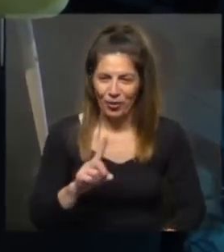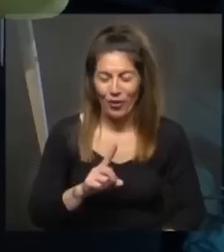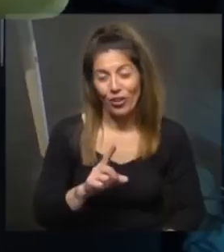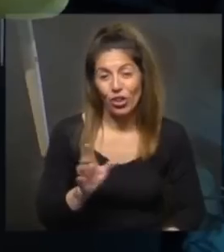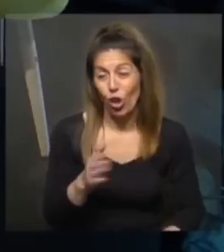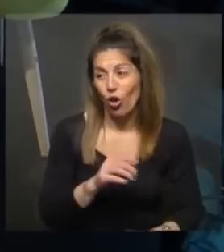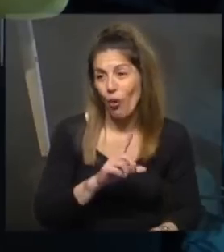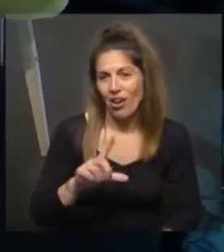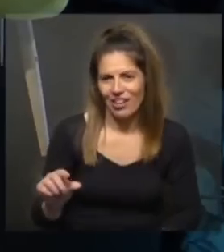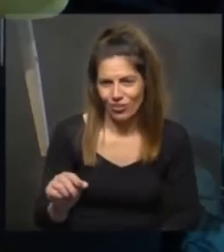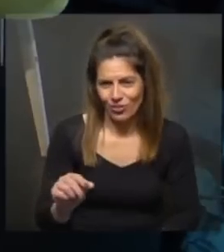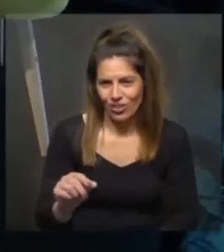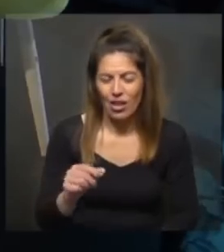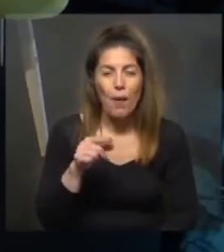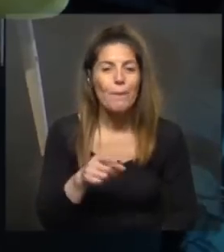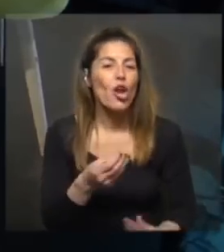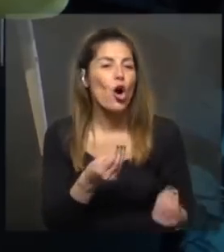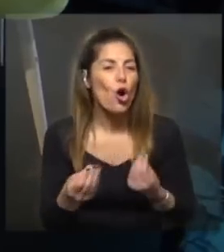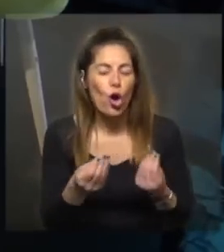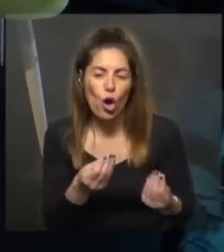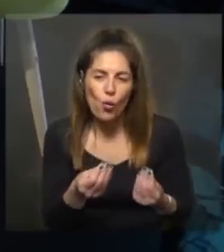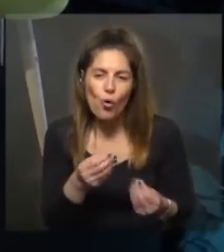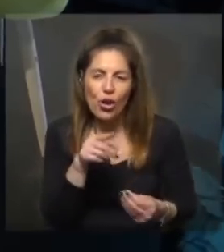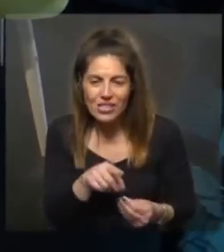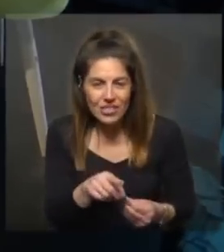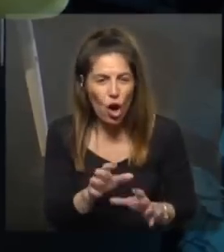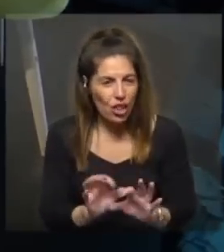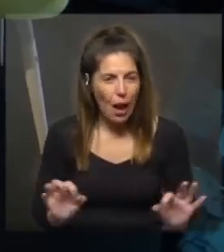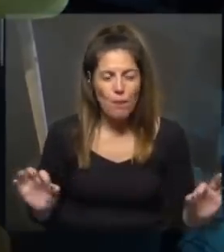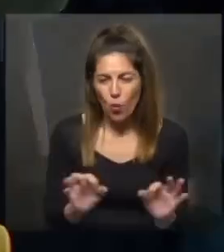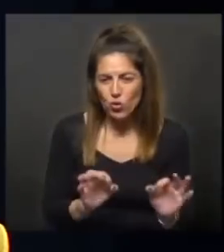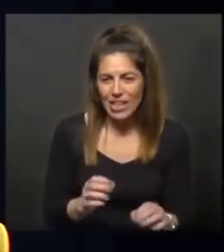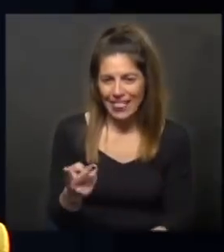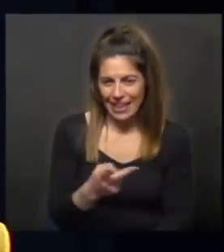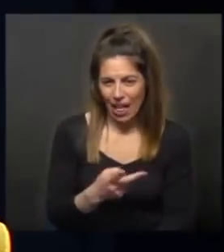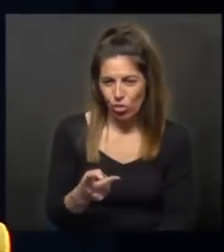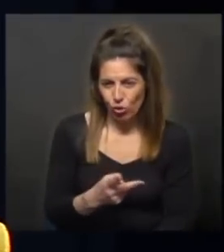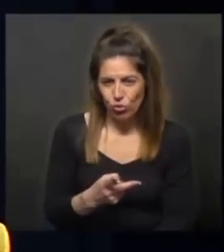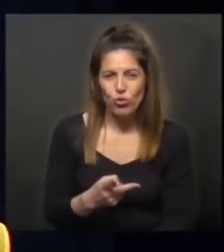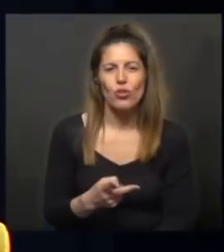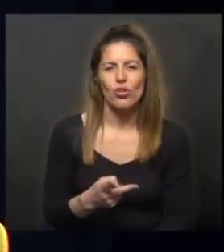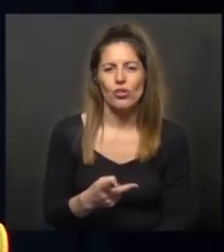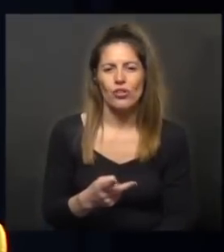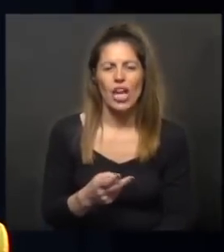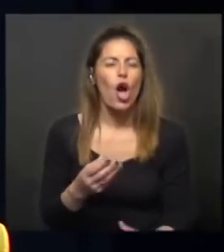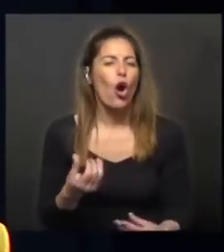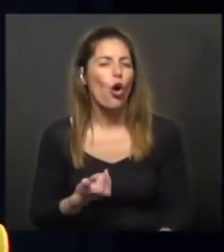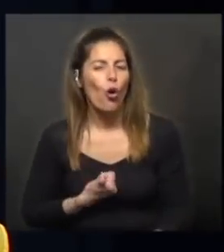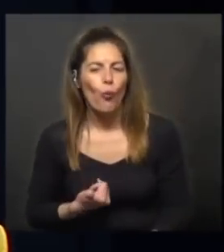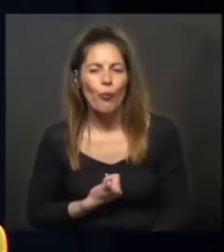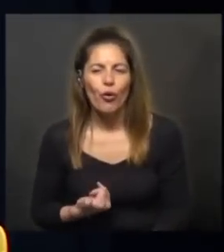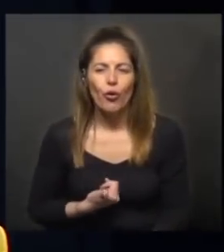este Bueno pero cómo cómo está la parte musical de ambas y cómo